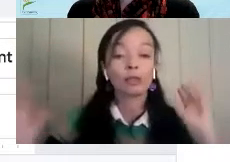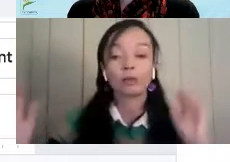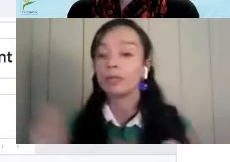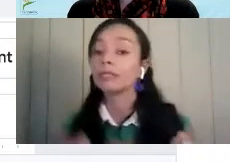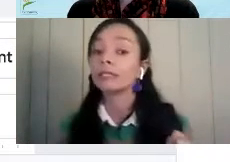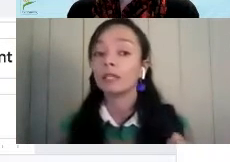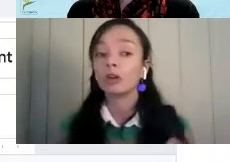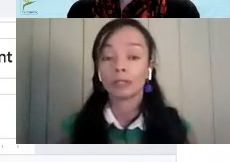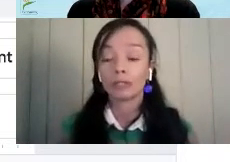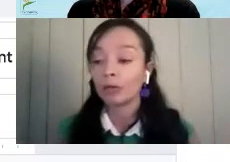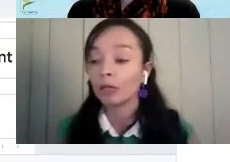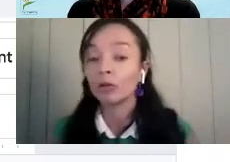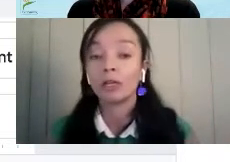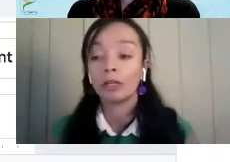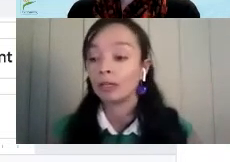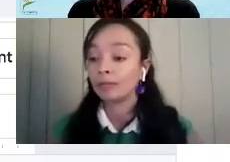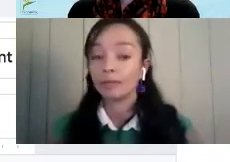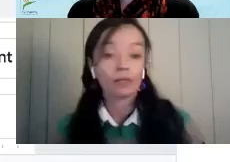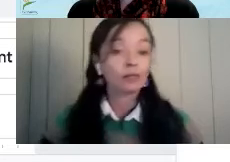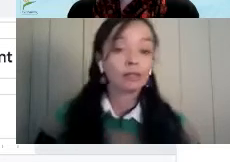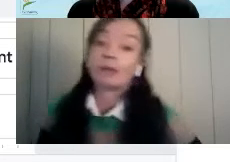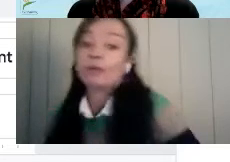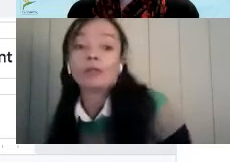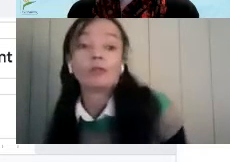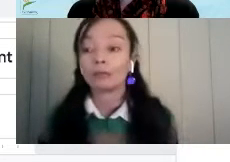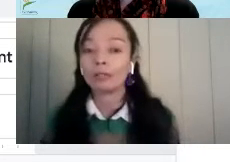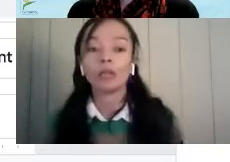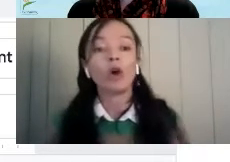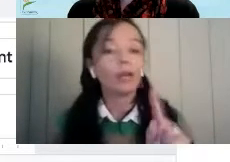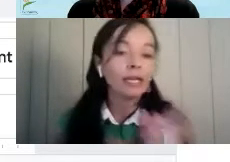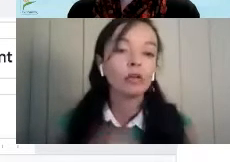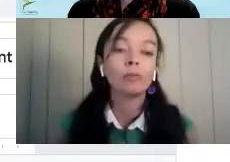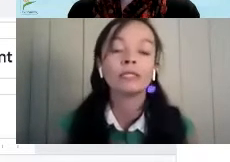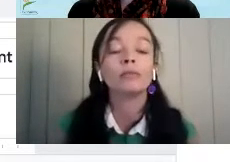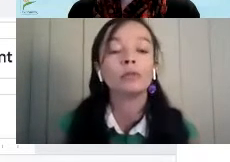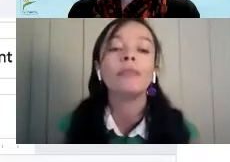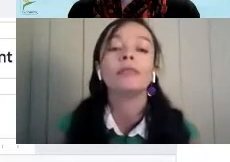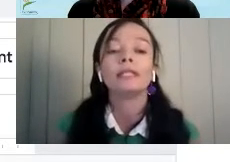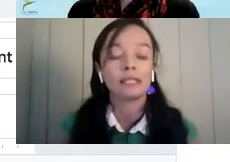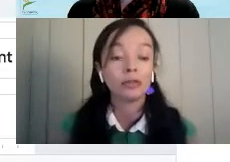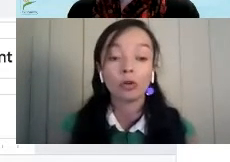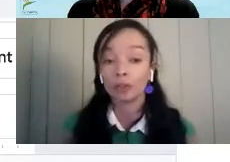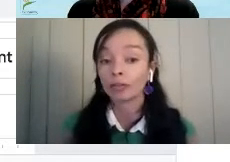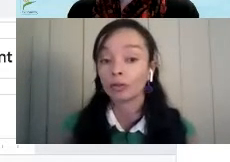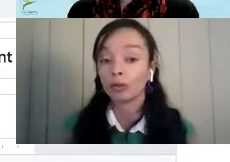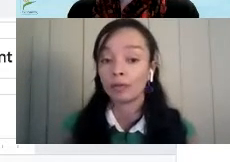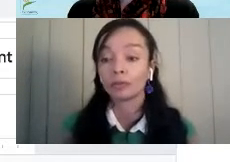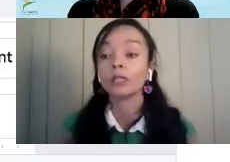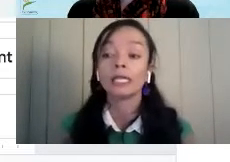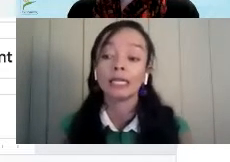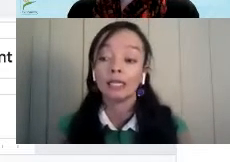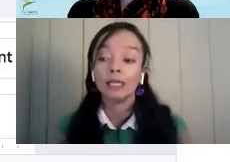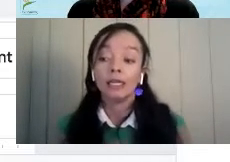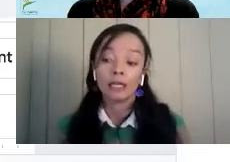está moviendo los pies. Cómo está moviendo la... Se está moviendo, retorciendo. Y lo más importante. Está haciendo contacto con la